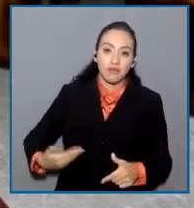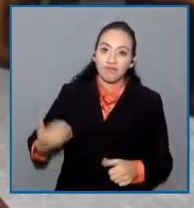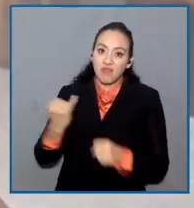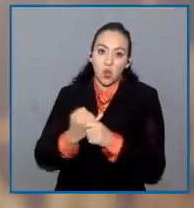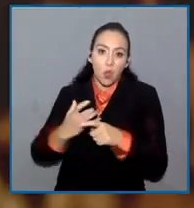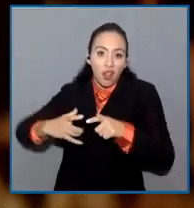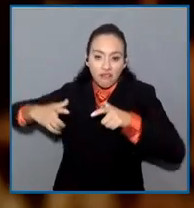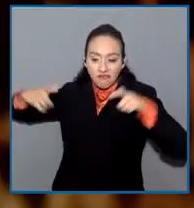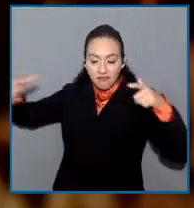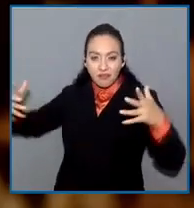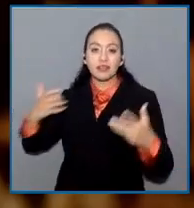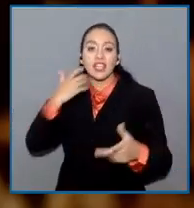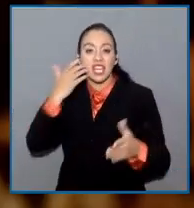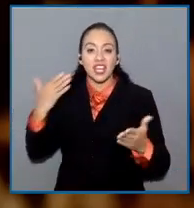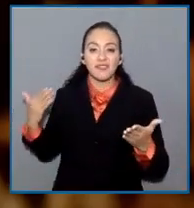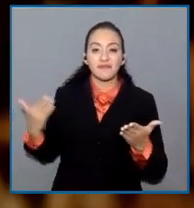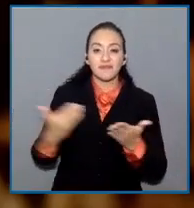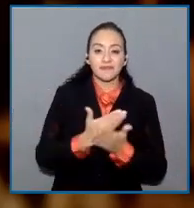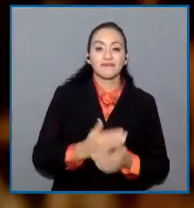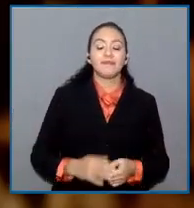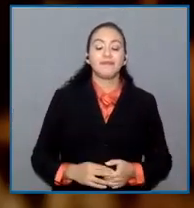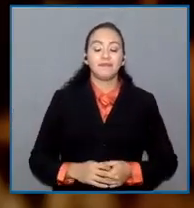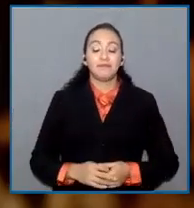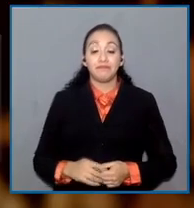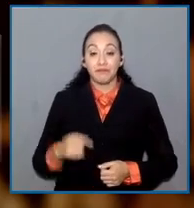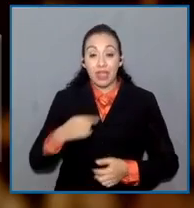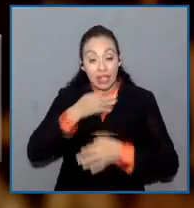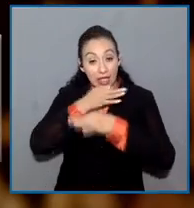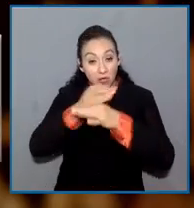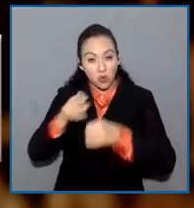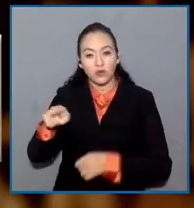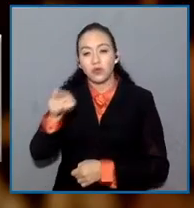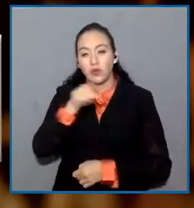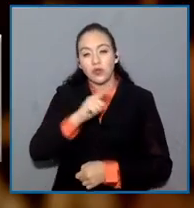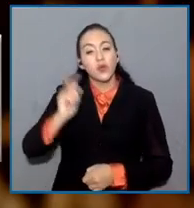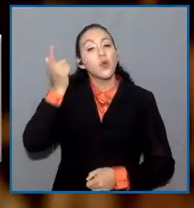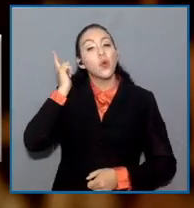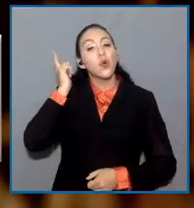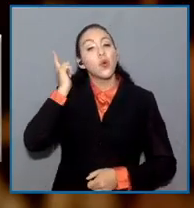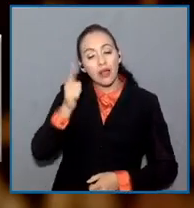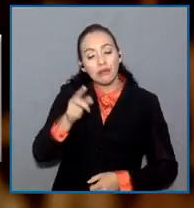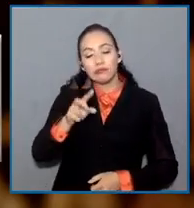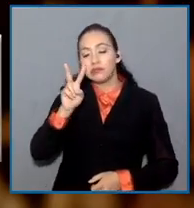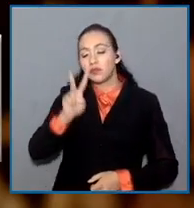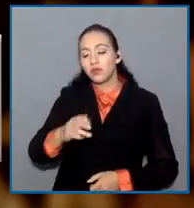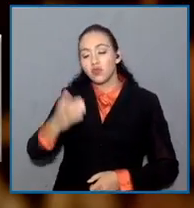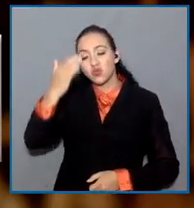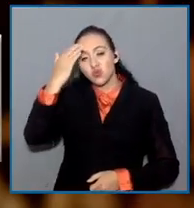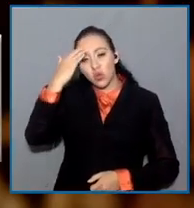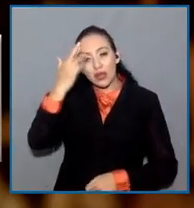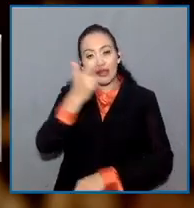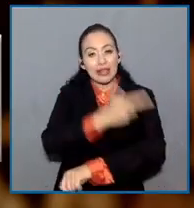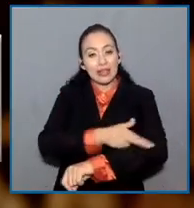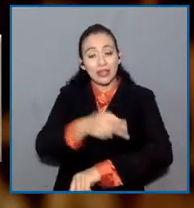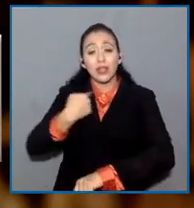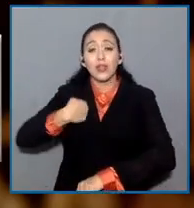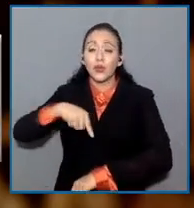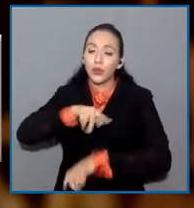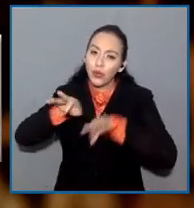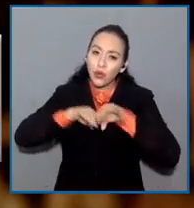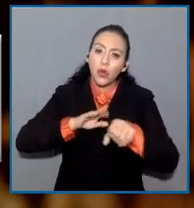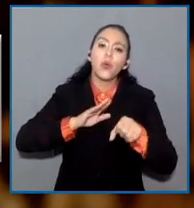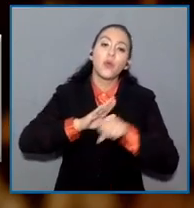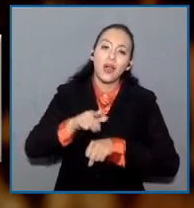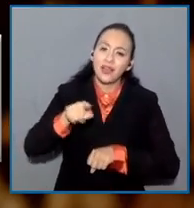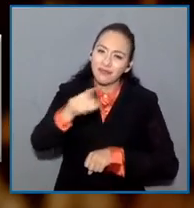población. Ojalá y pudiera conocer verdaderamente los procesos que llevamos y sepan que hoy en día nos